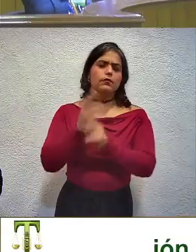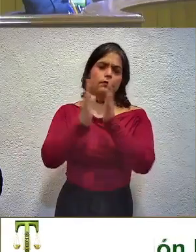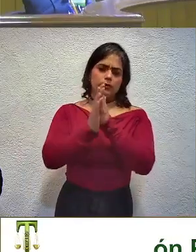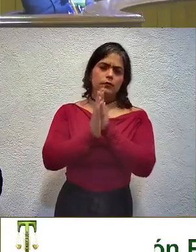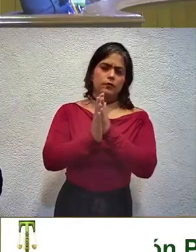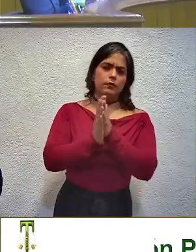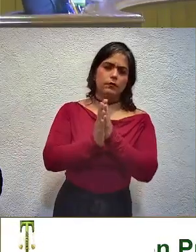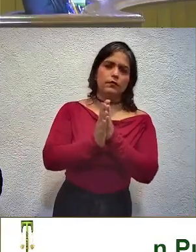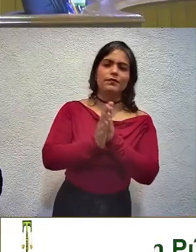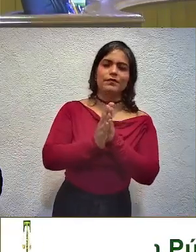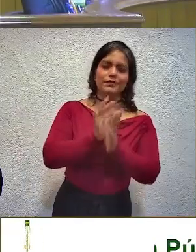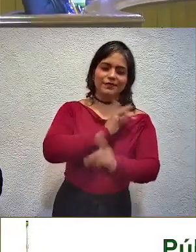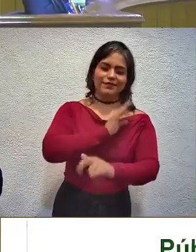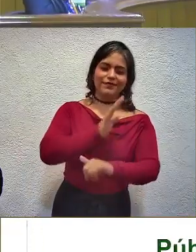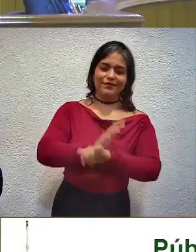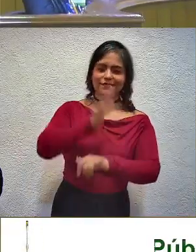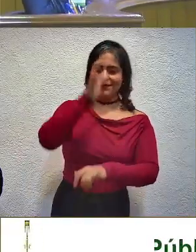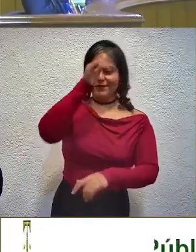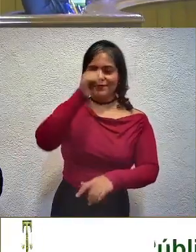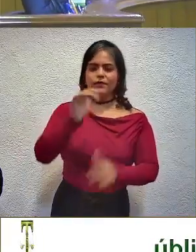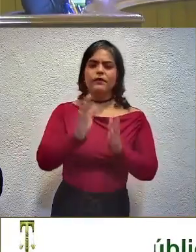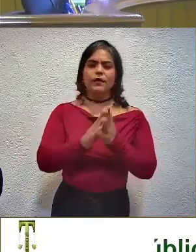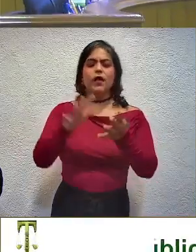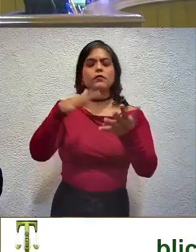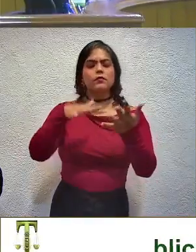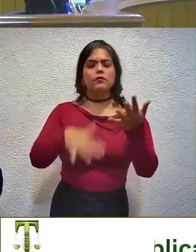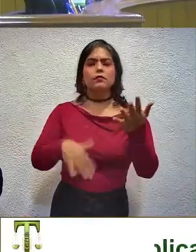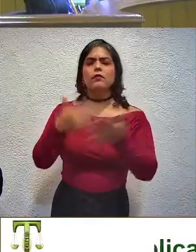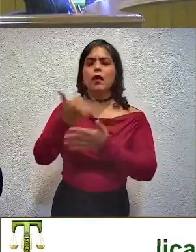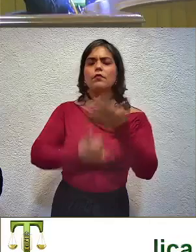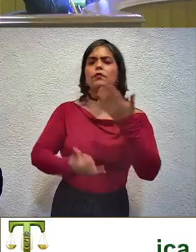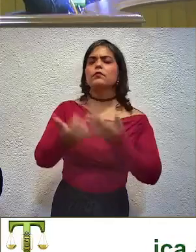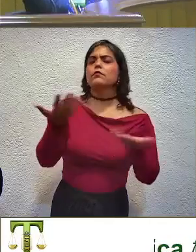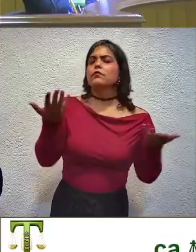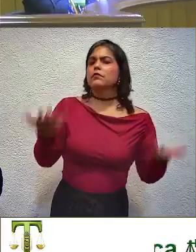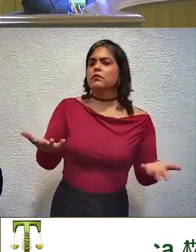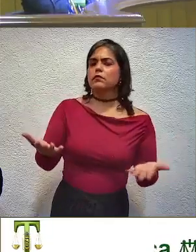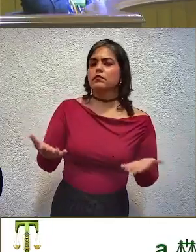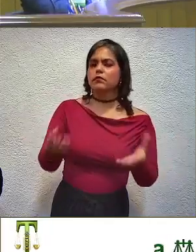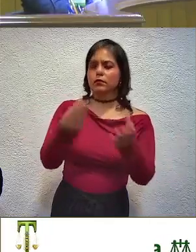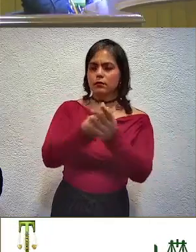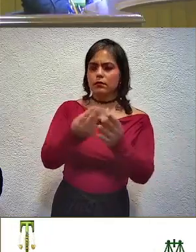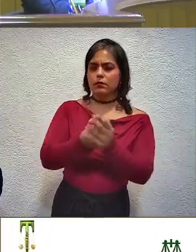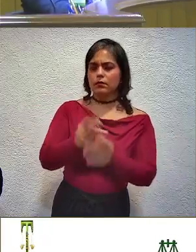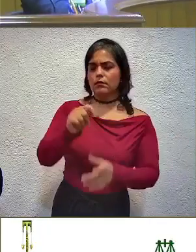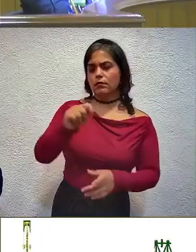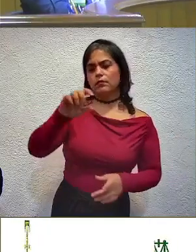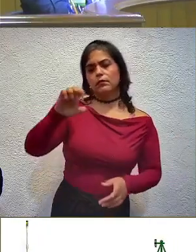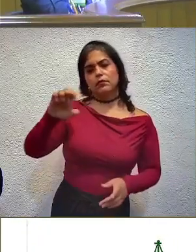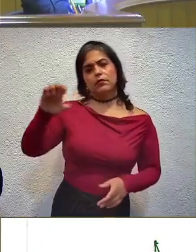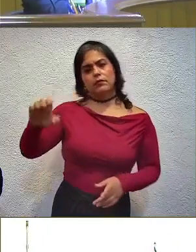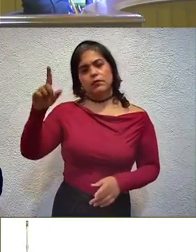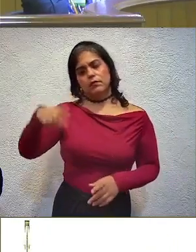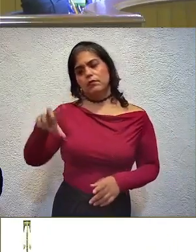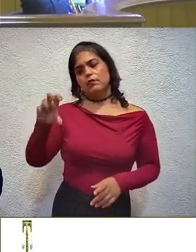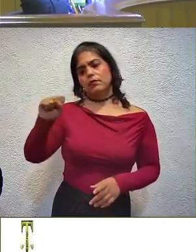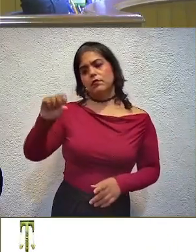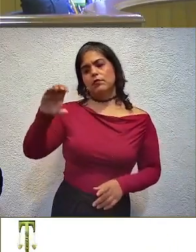general de Acuerdos su apoyo para darnos cuenta del proyecto relativo al expediente